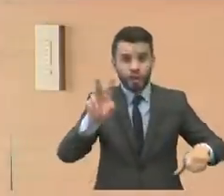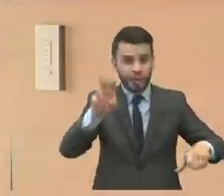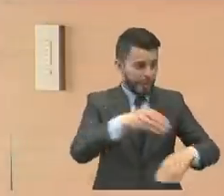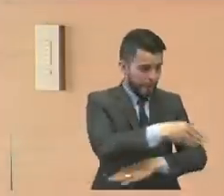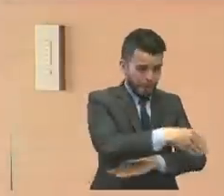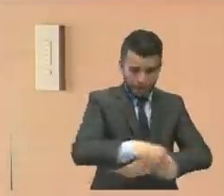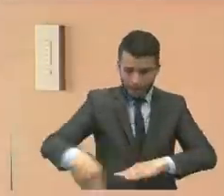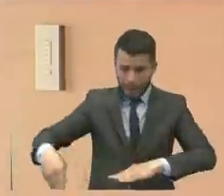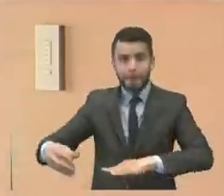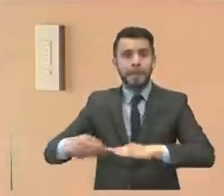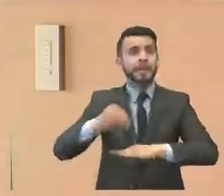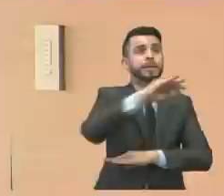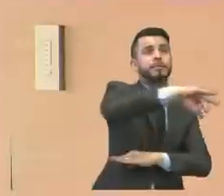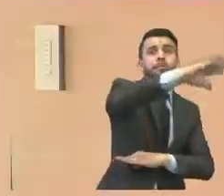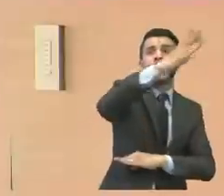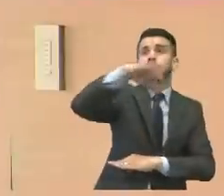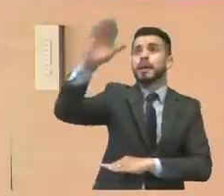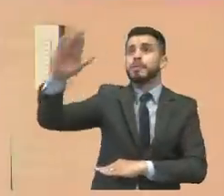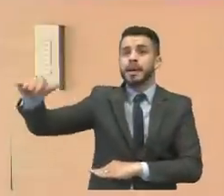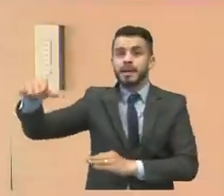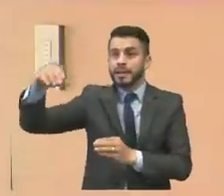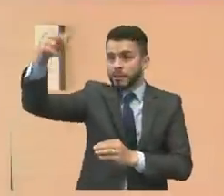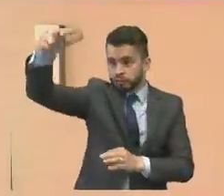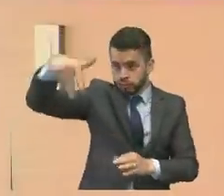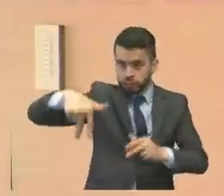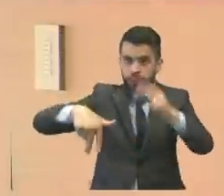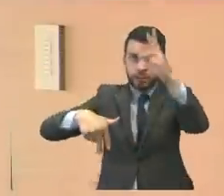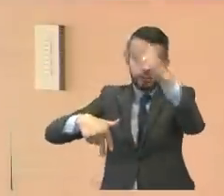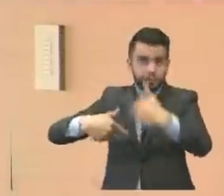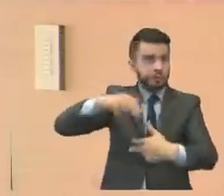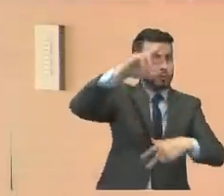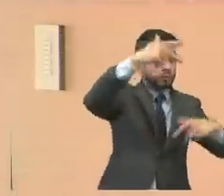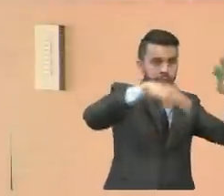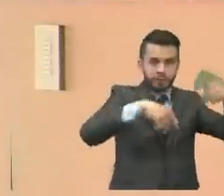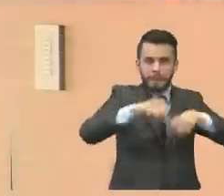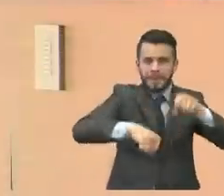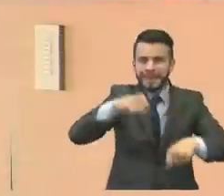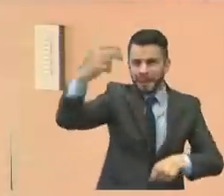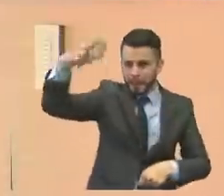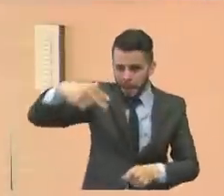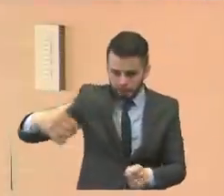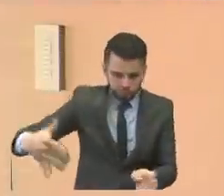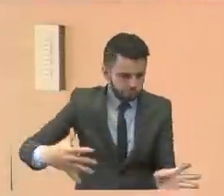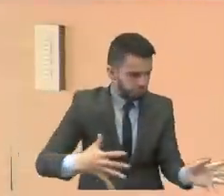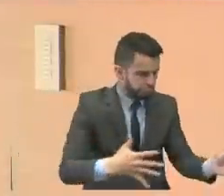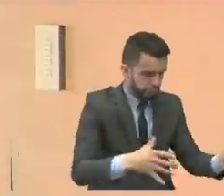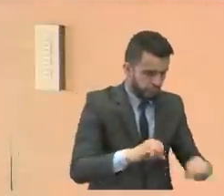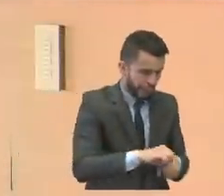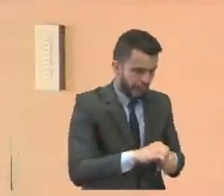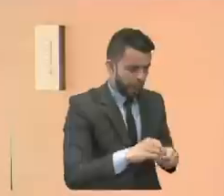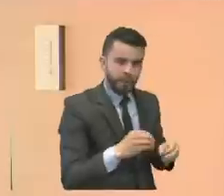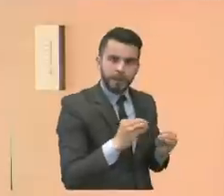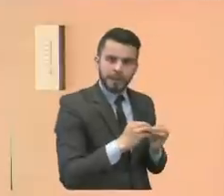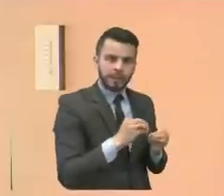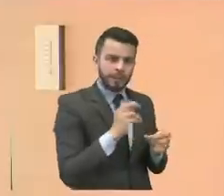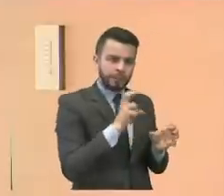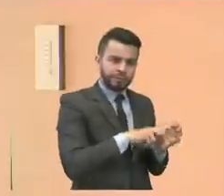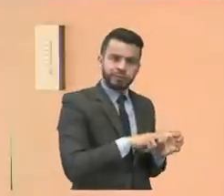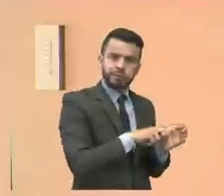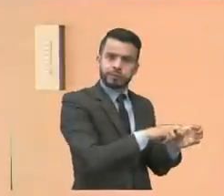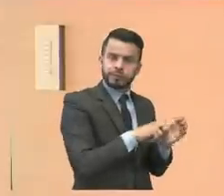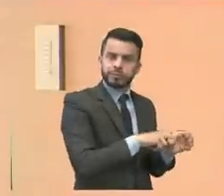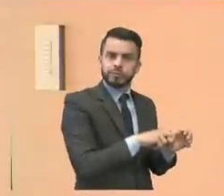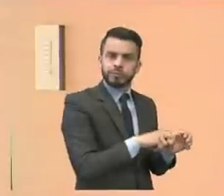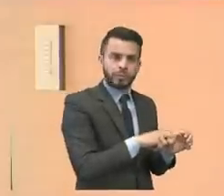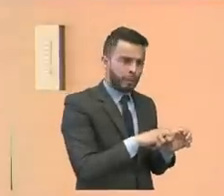verde séptima. Ahora bien, en términos de sentido del lugar, sin duda, el 50% del espacio del corredor será peatonal